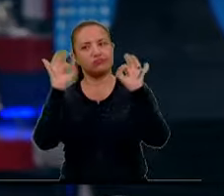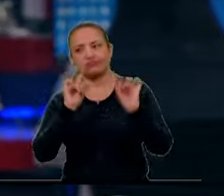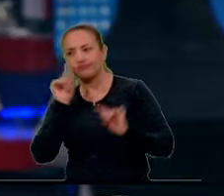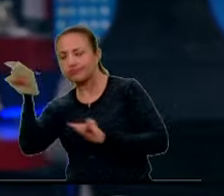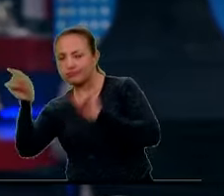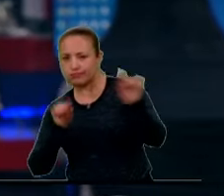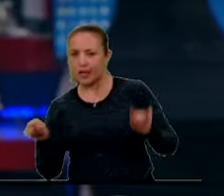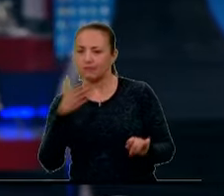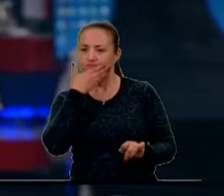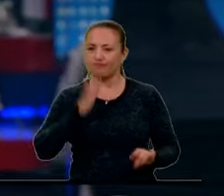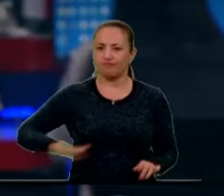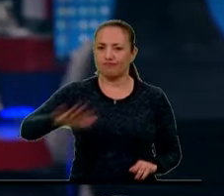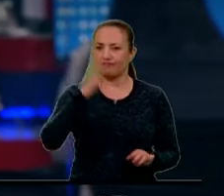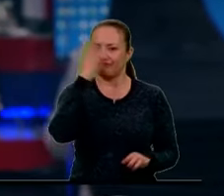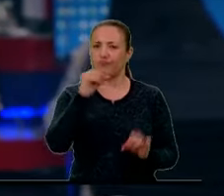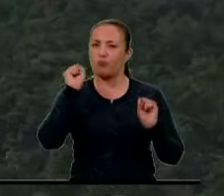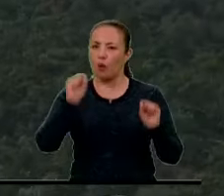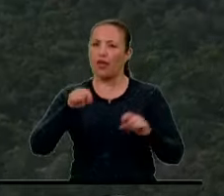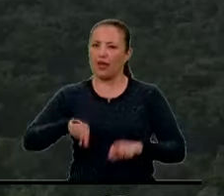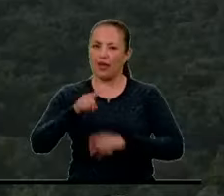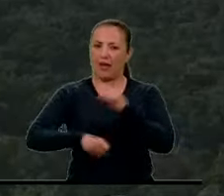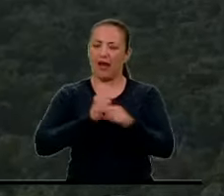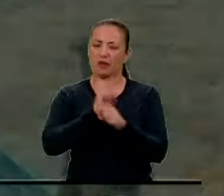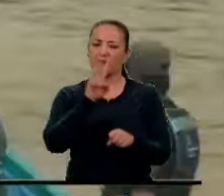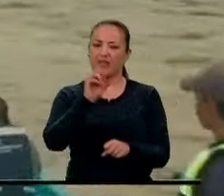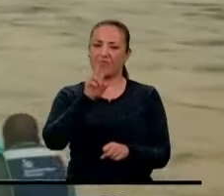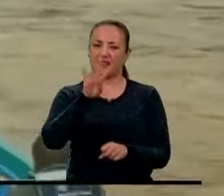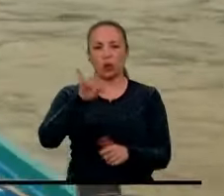de estos territorios.